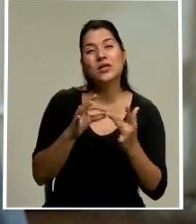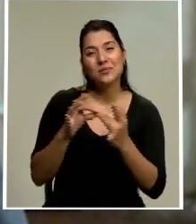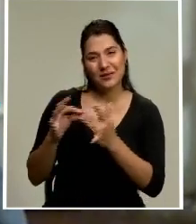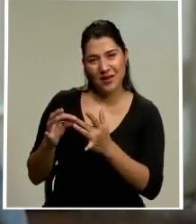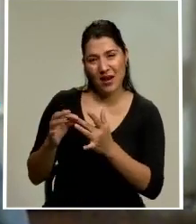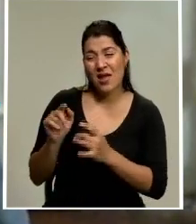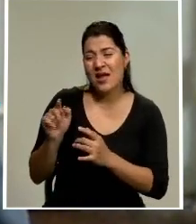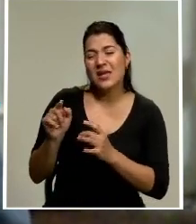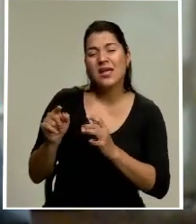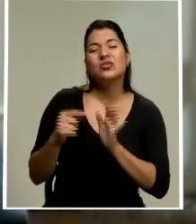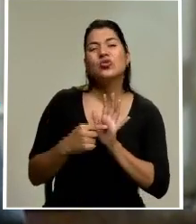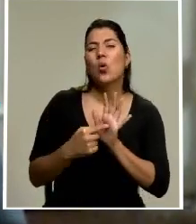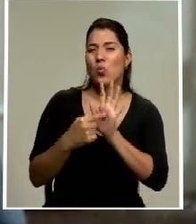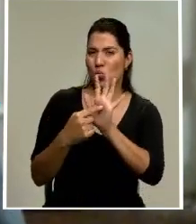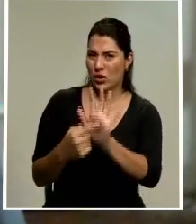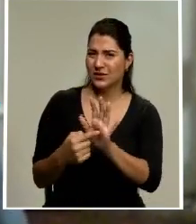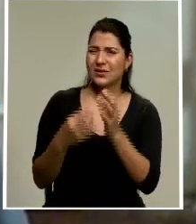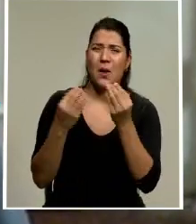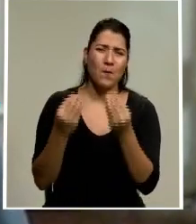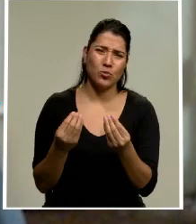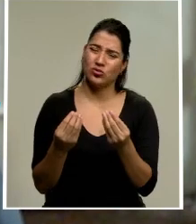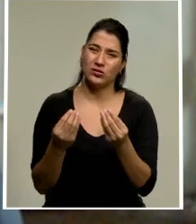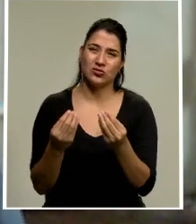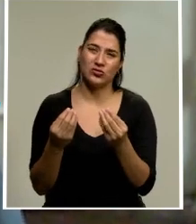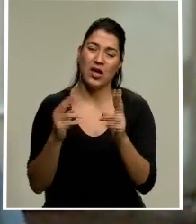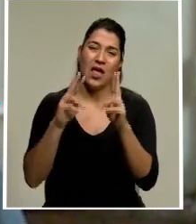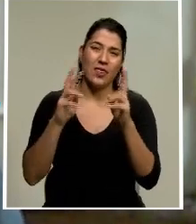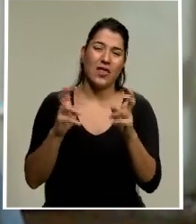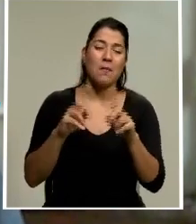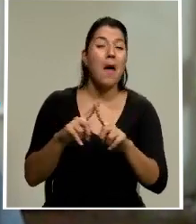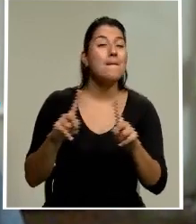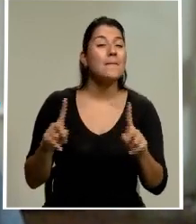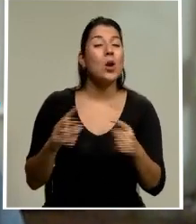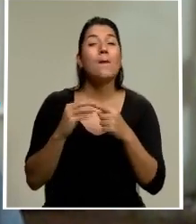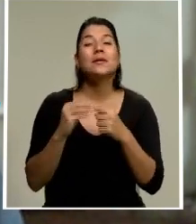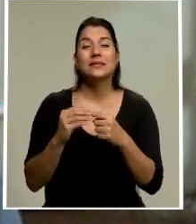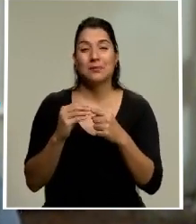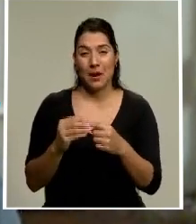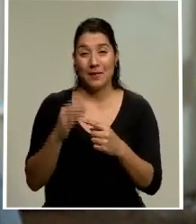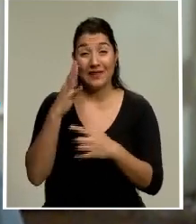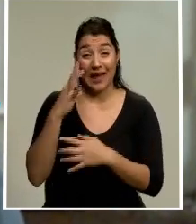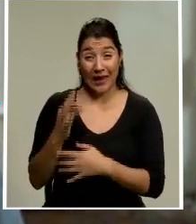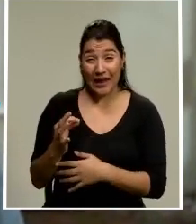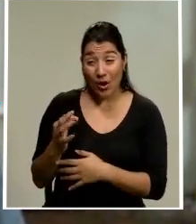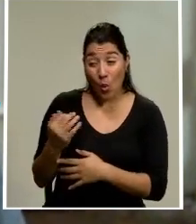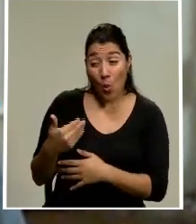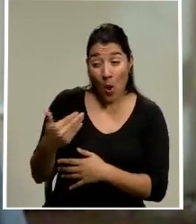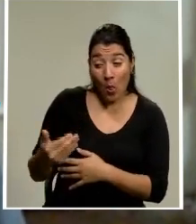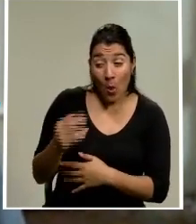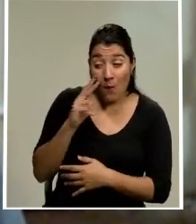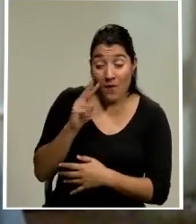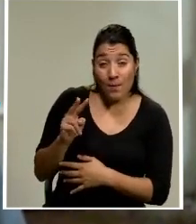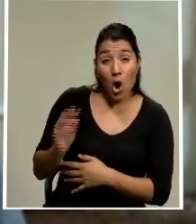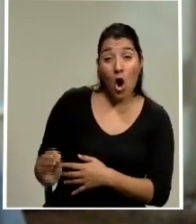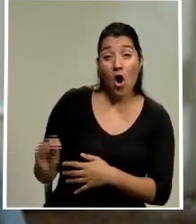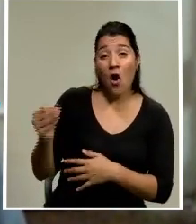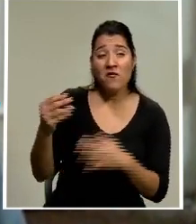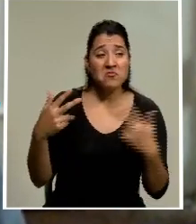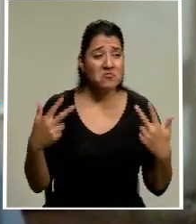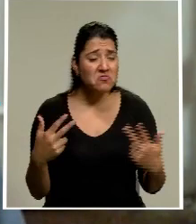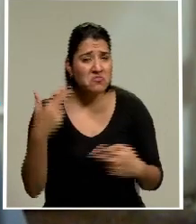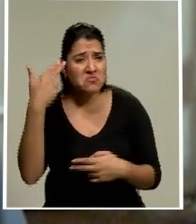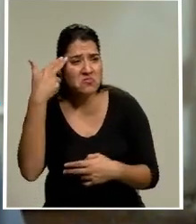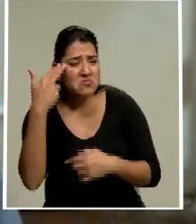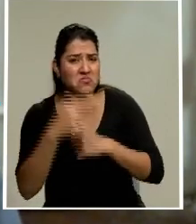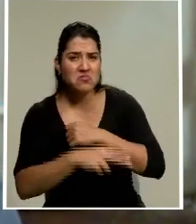que muchos aspectos, pero particularmente creo que evidencia el fracaso del sistema